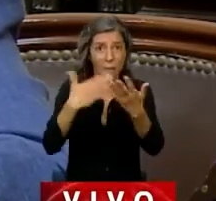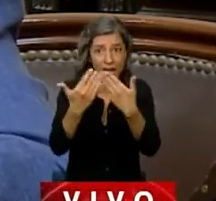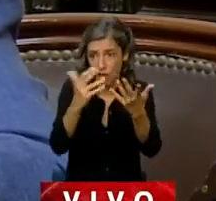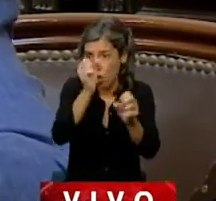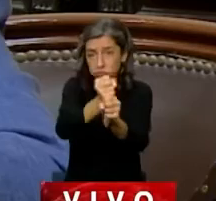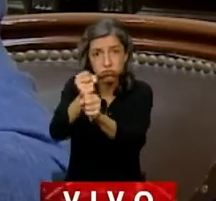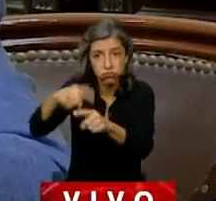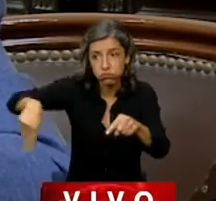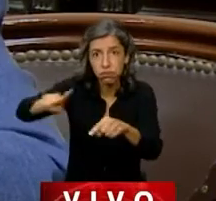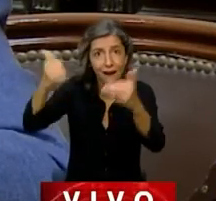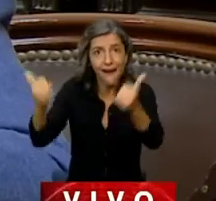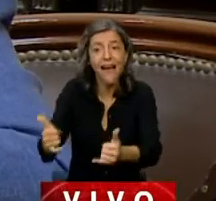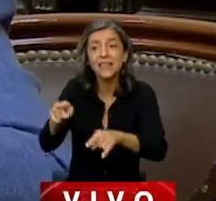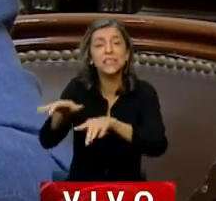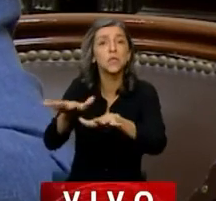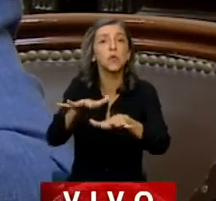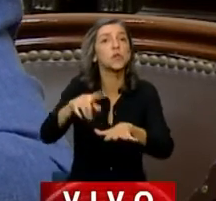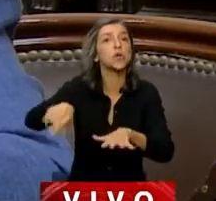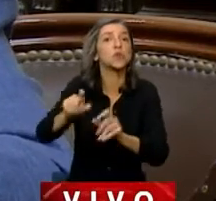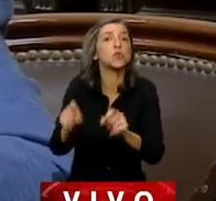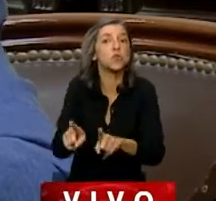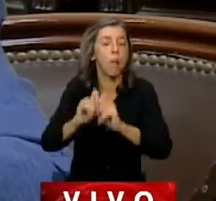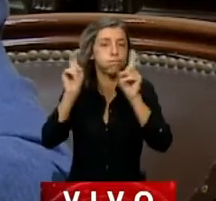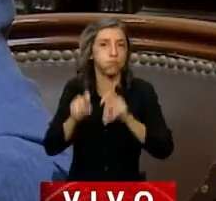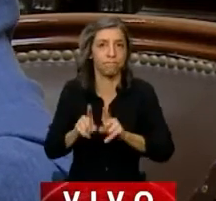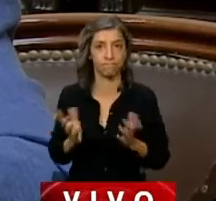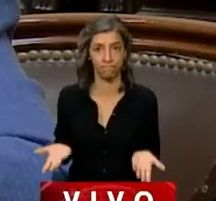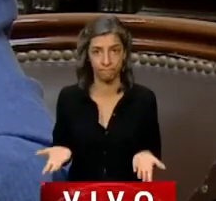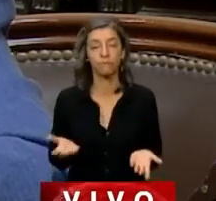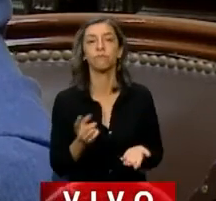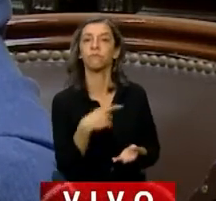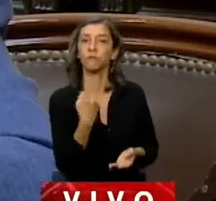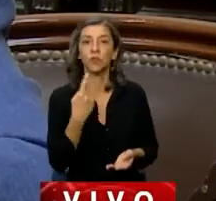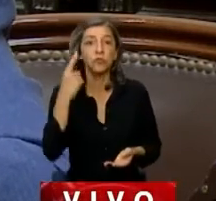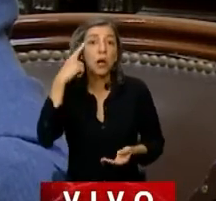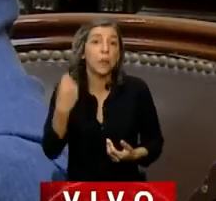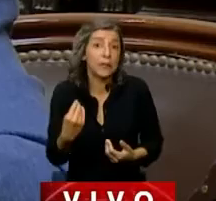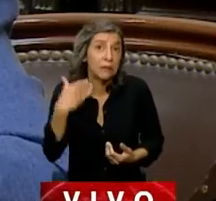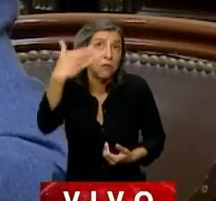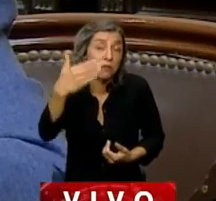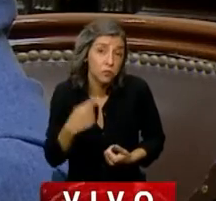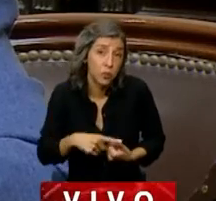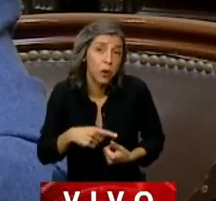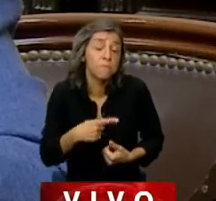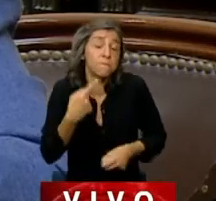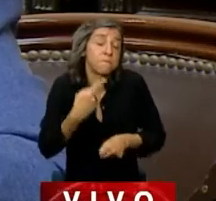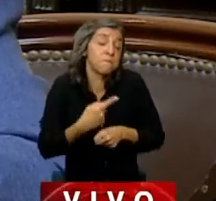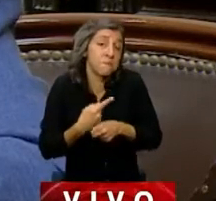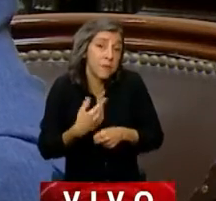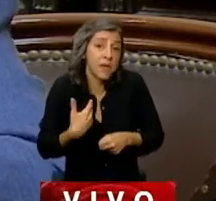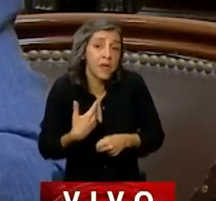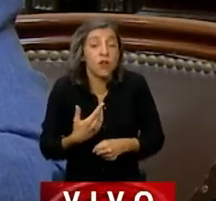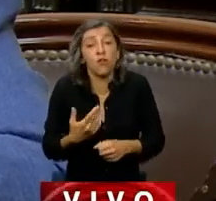de situaciones? Bueno, le digo, señor jefe de gabinete, que en realidad nuestras expectativas son dos. Primero, en ver